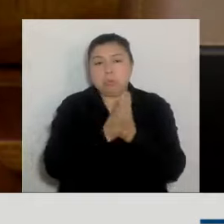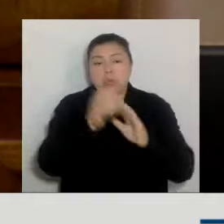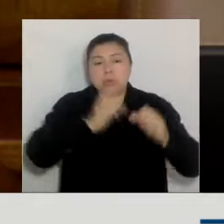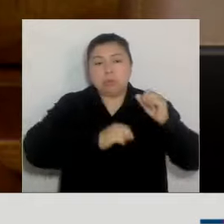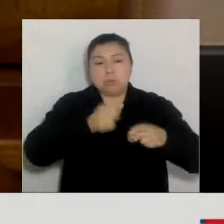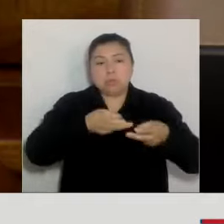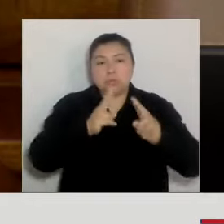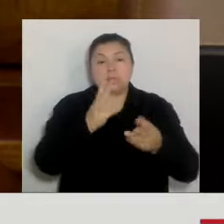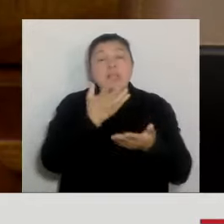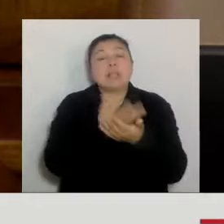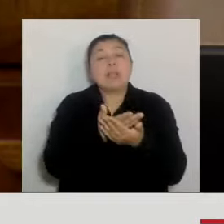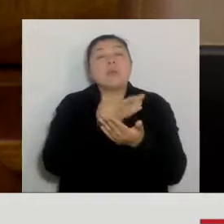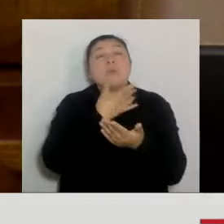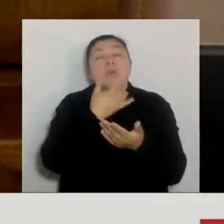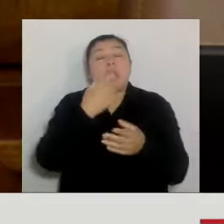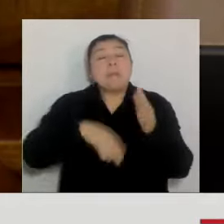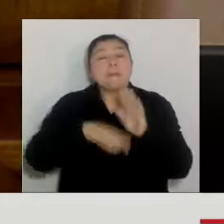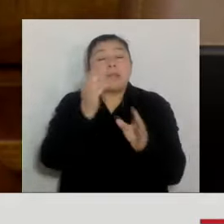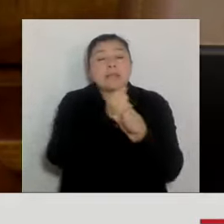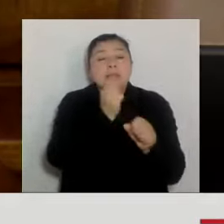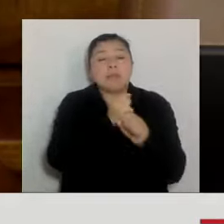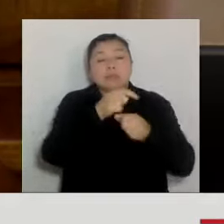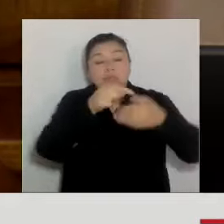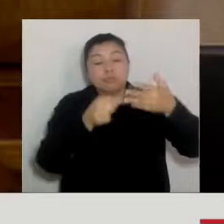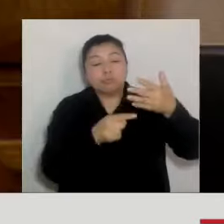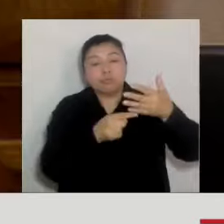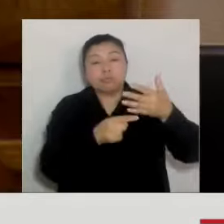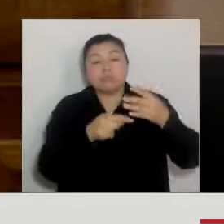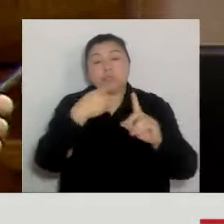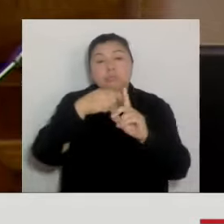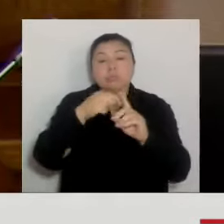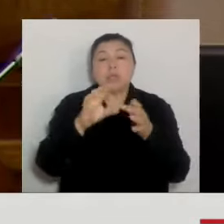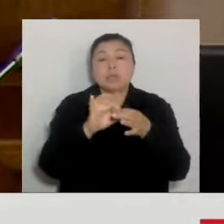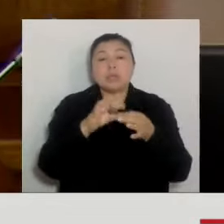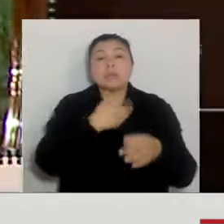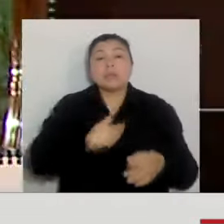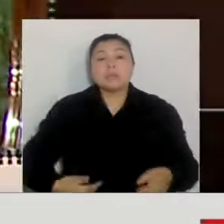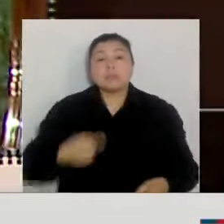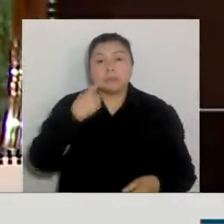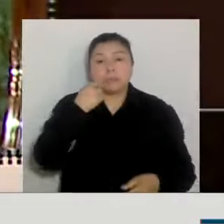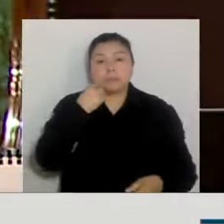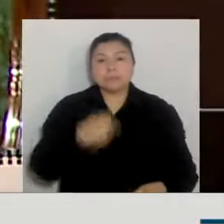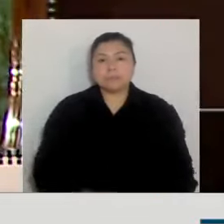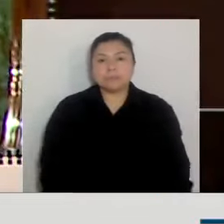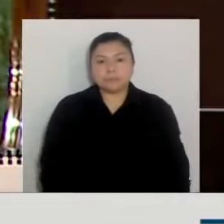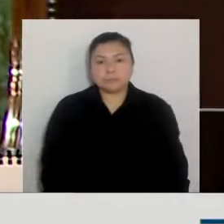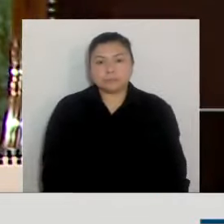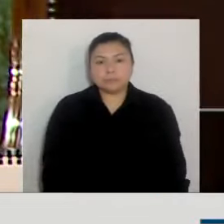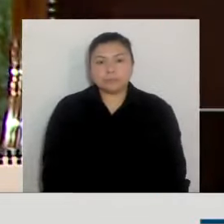existir Porque además genera empleo y un montón de otras cuestiones positivas Gracias presidente Gracias diputada